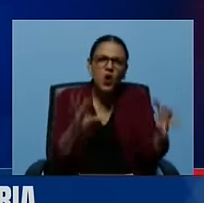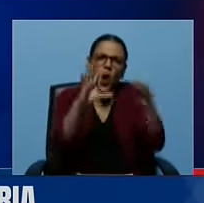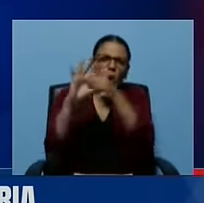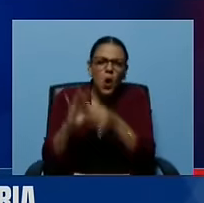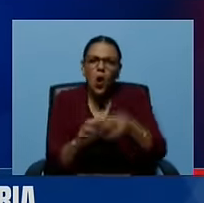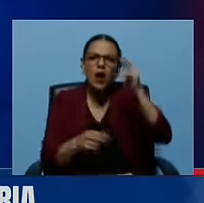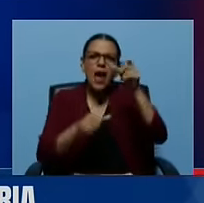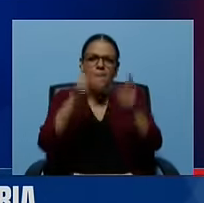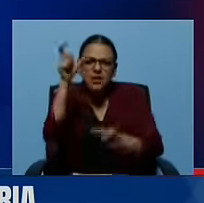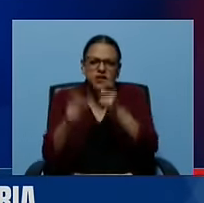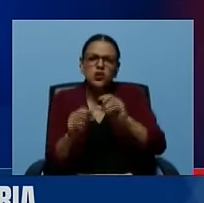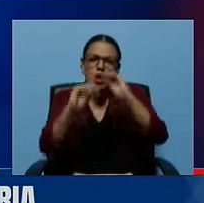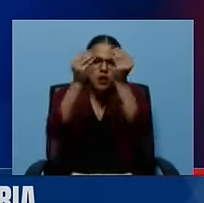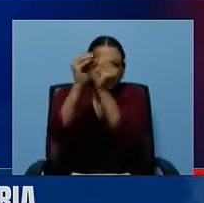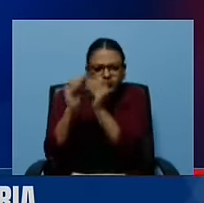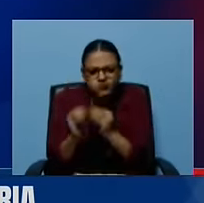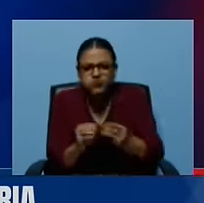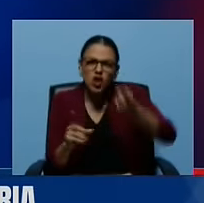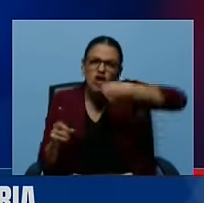artistas.